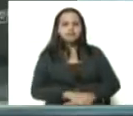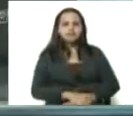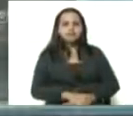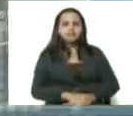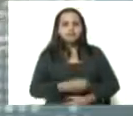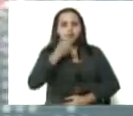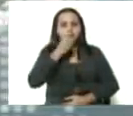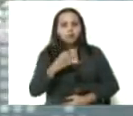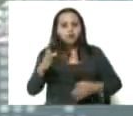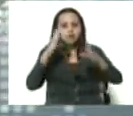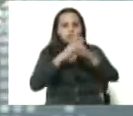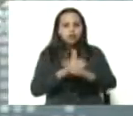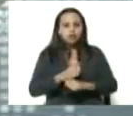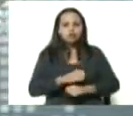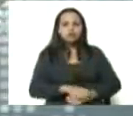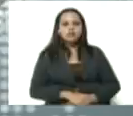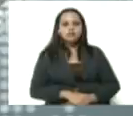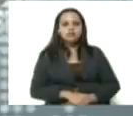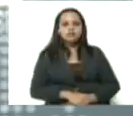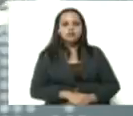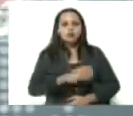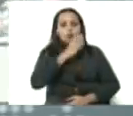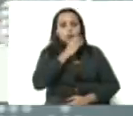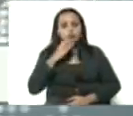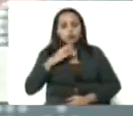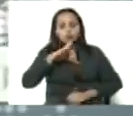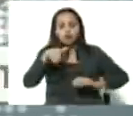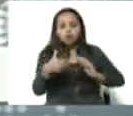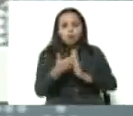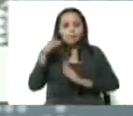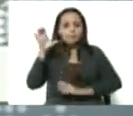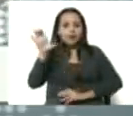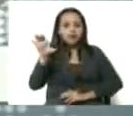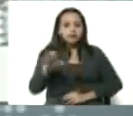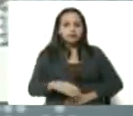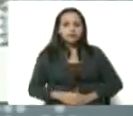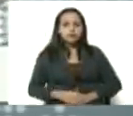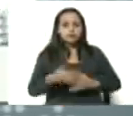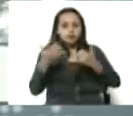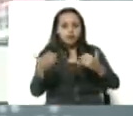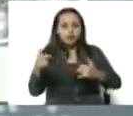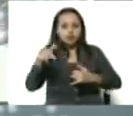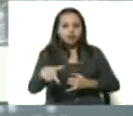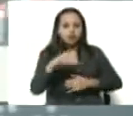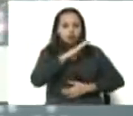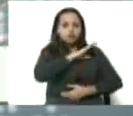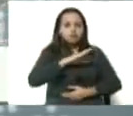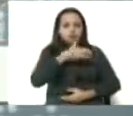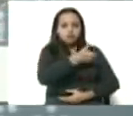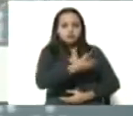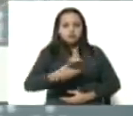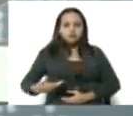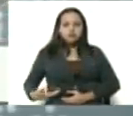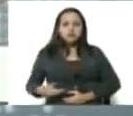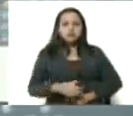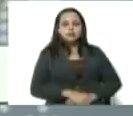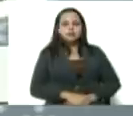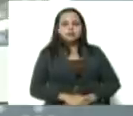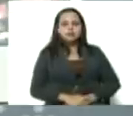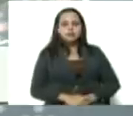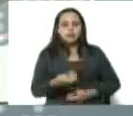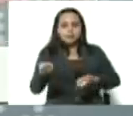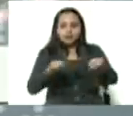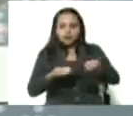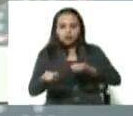Buenas noches, Julio. Bueno, buenas noches para todo el país. Aquí desde la Comisión Presidencial para el